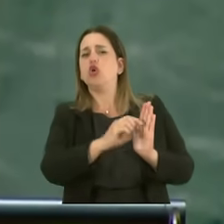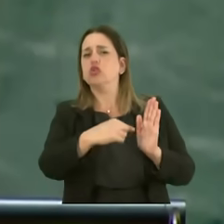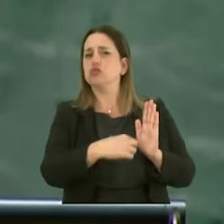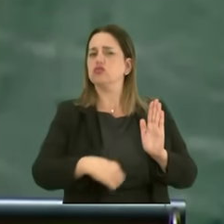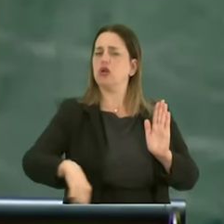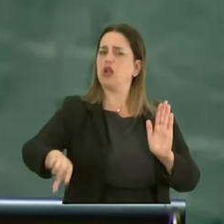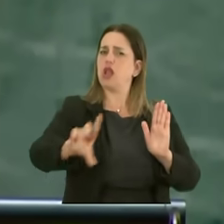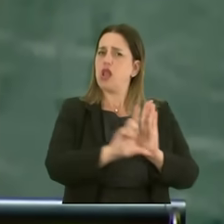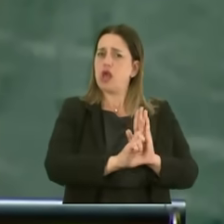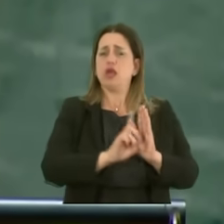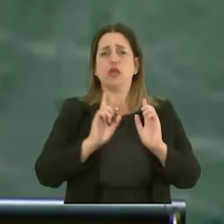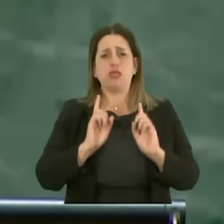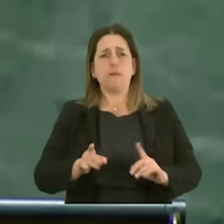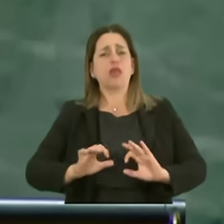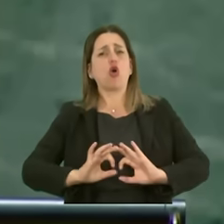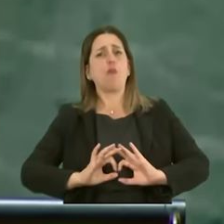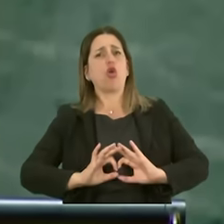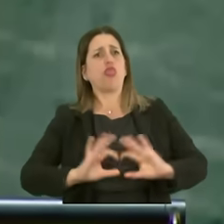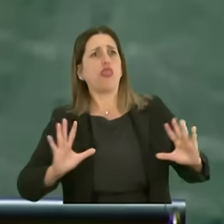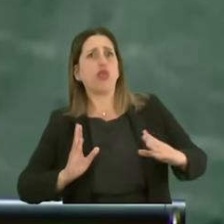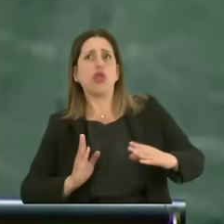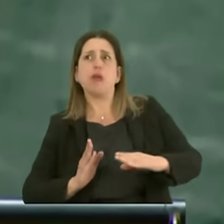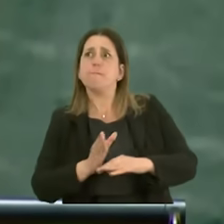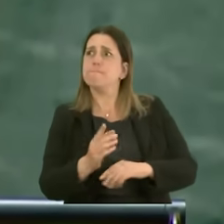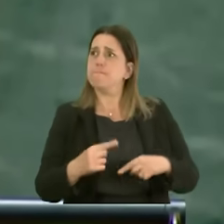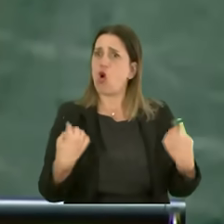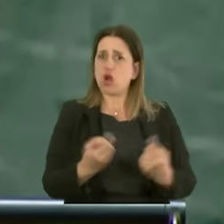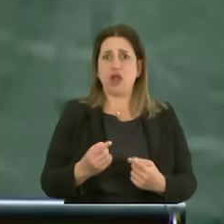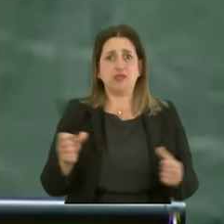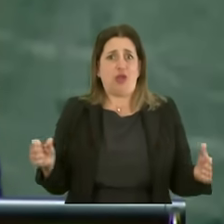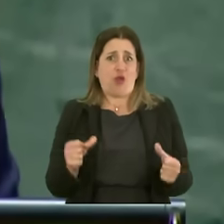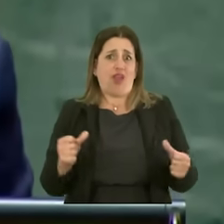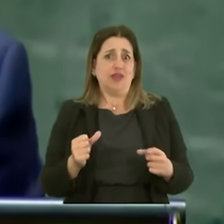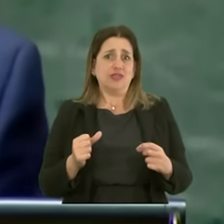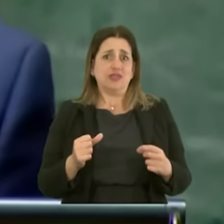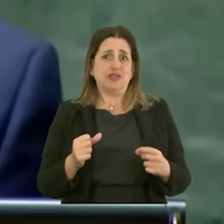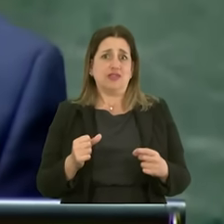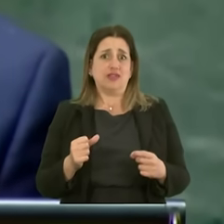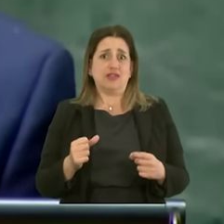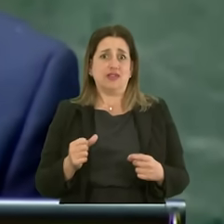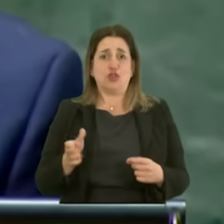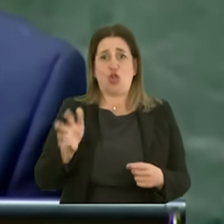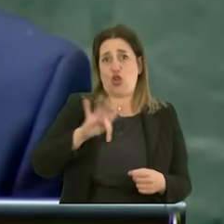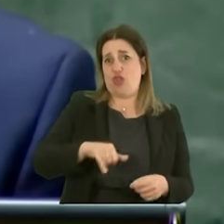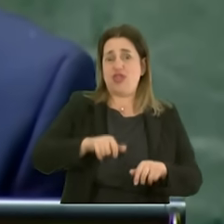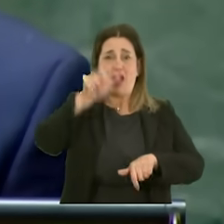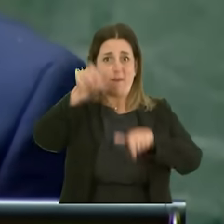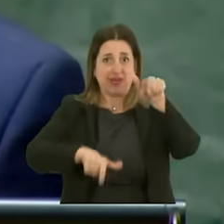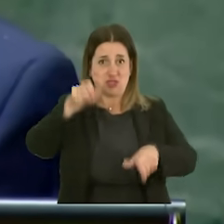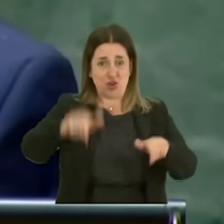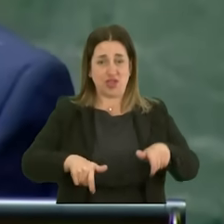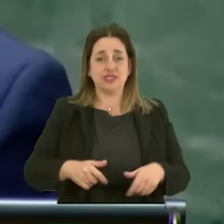leyes como la democracia material que es la que viven a diariamente los ciudad